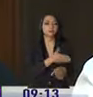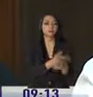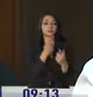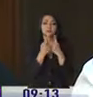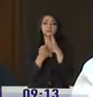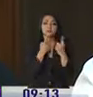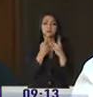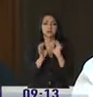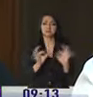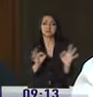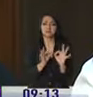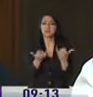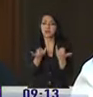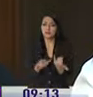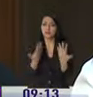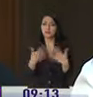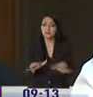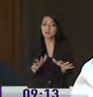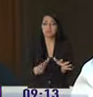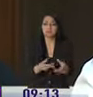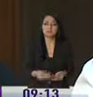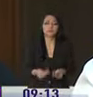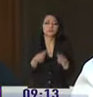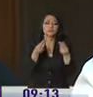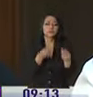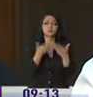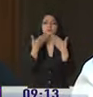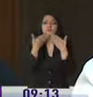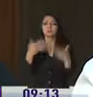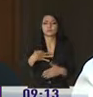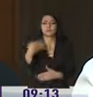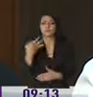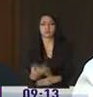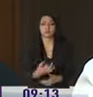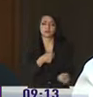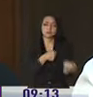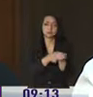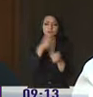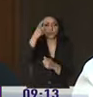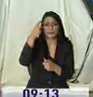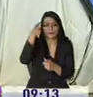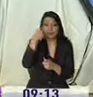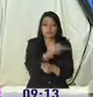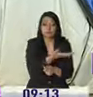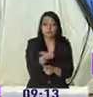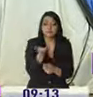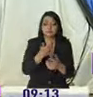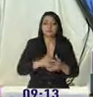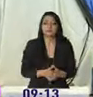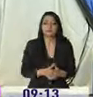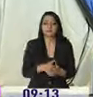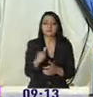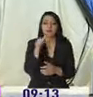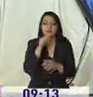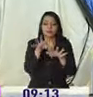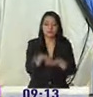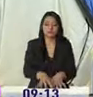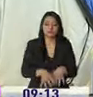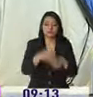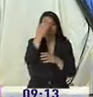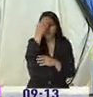diálogo. Al contrario, lo ha hecho como un gesto de voluntad y predisposición del gobierno nacional. Agua, agricultura, educación